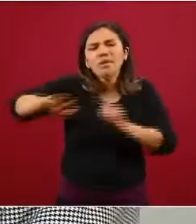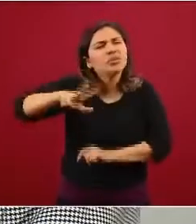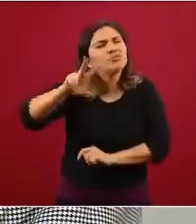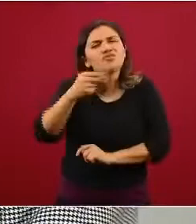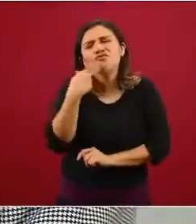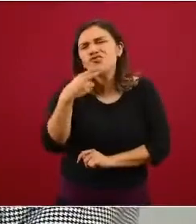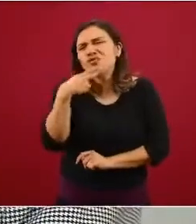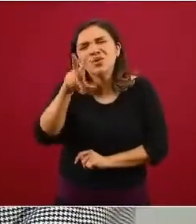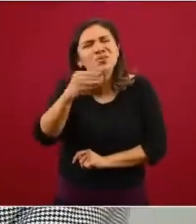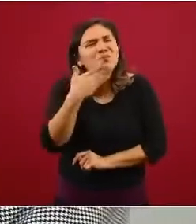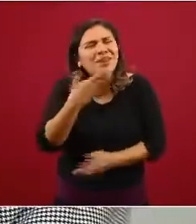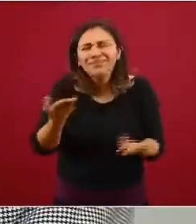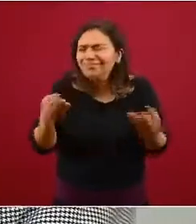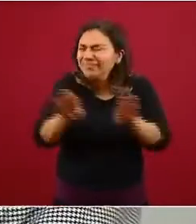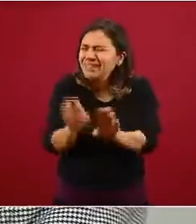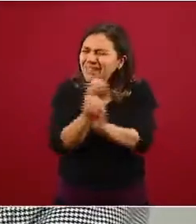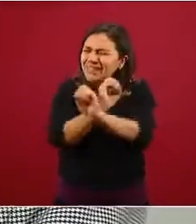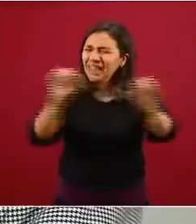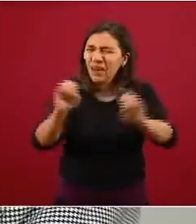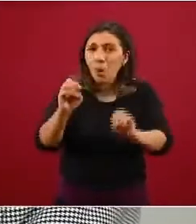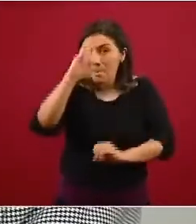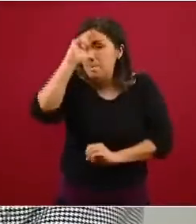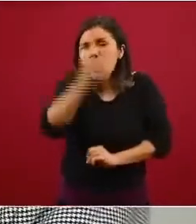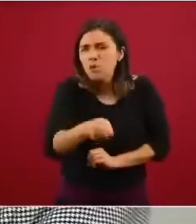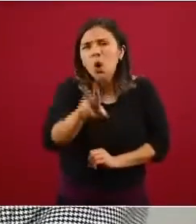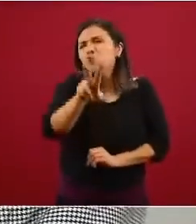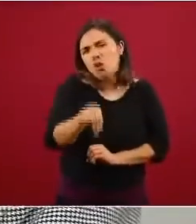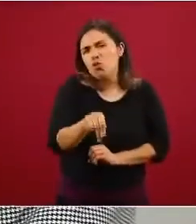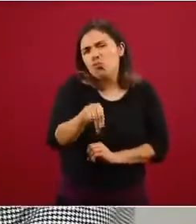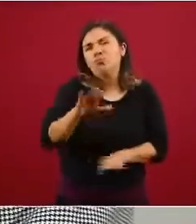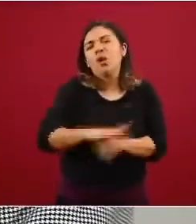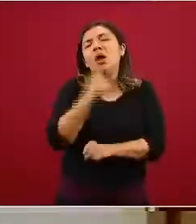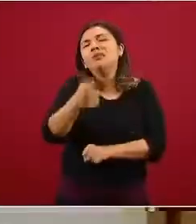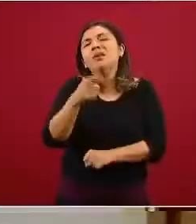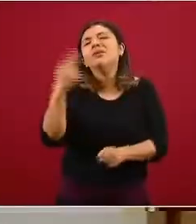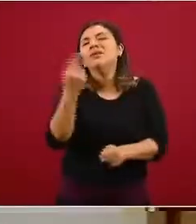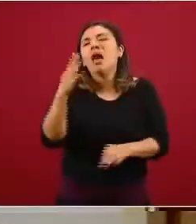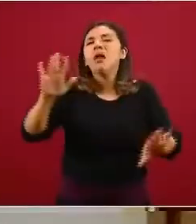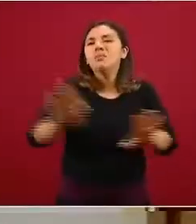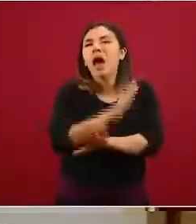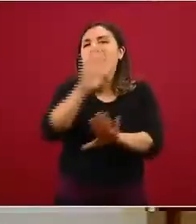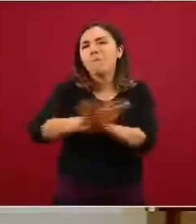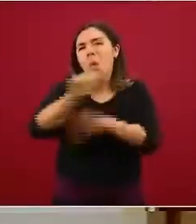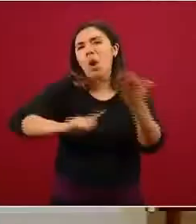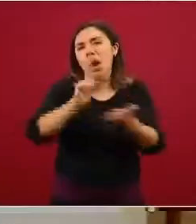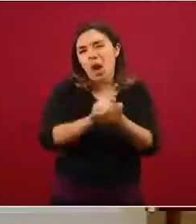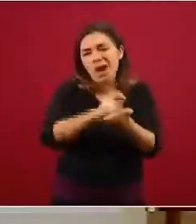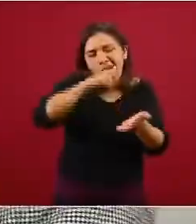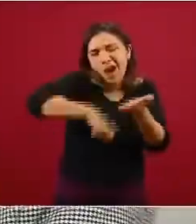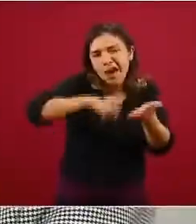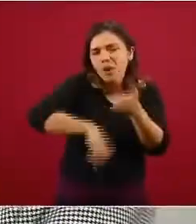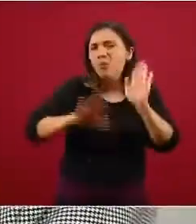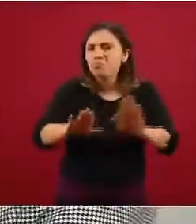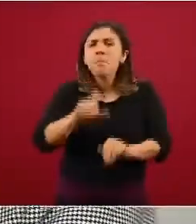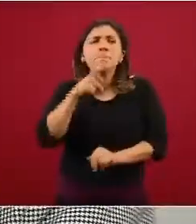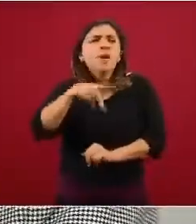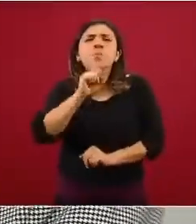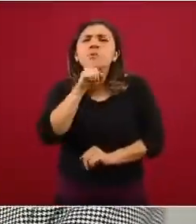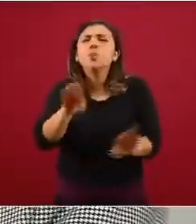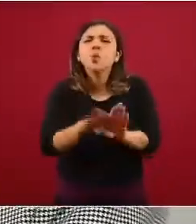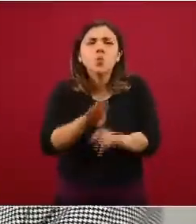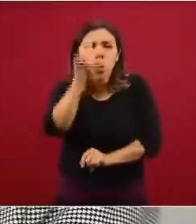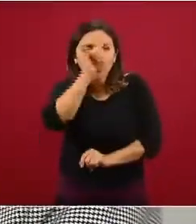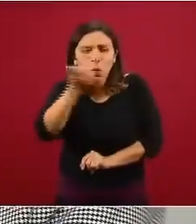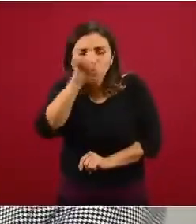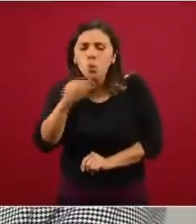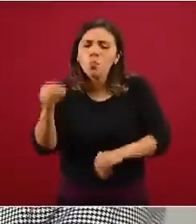no fumar, en absoluto, no a prohibir, porque esto requeriría de una modificación a la ley. Pero de la misma manera como se